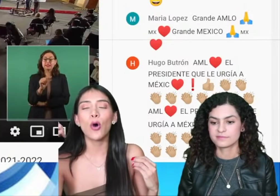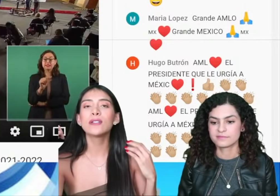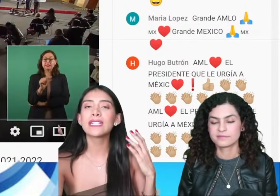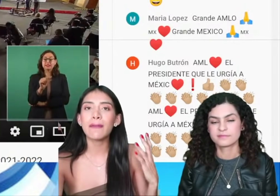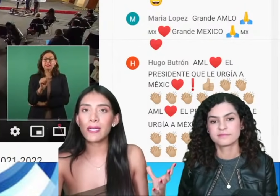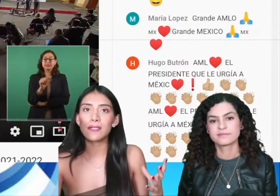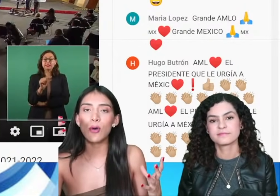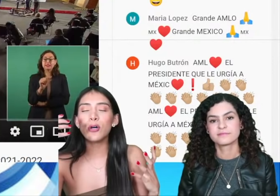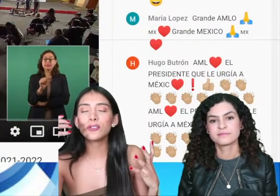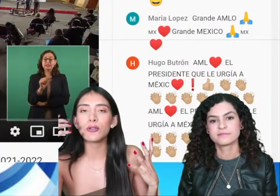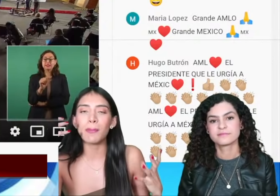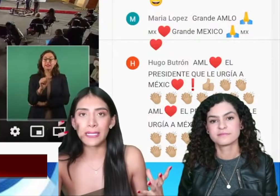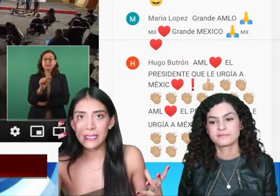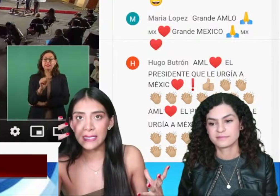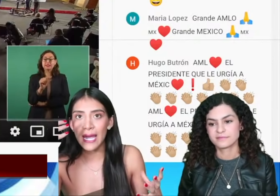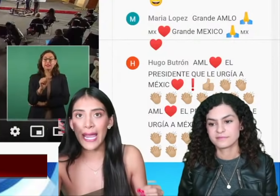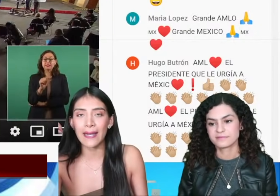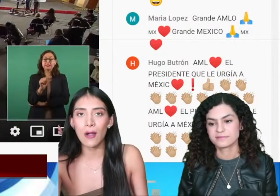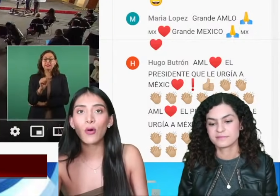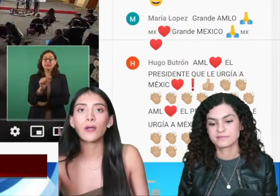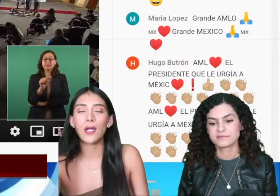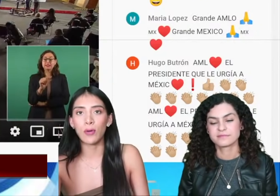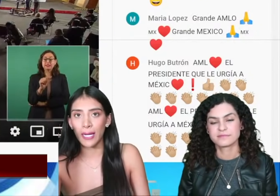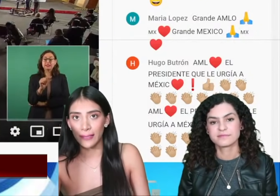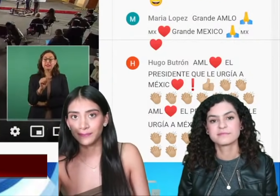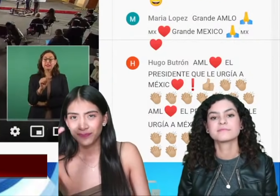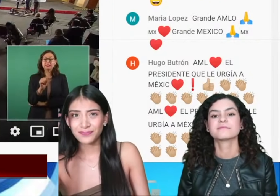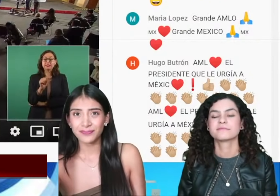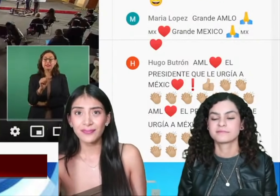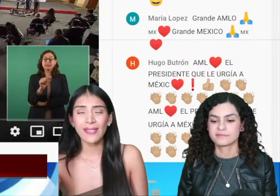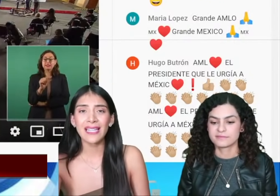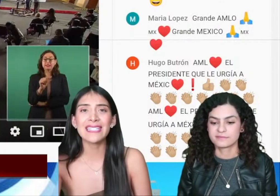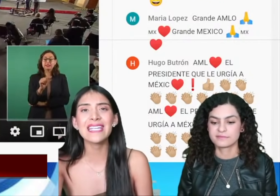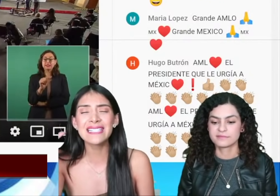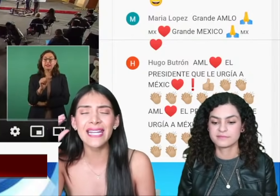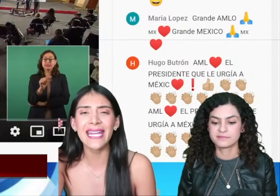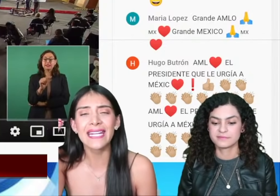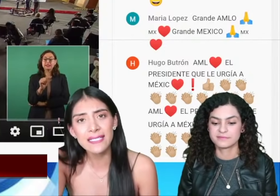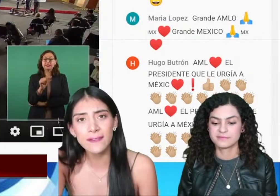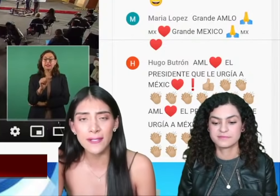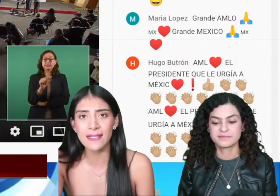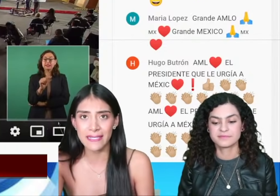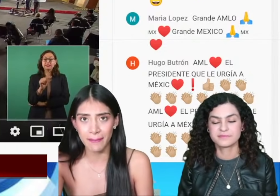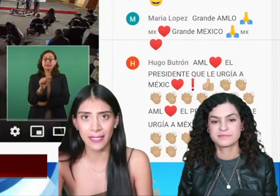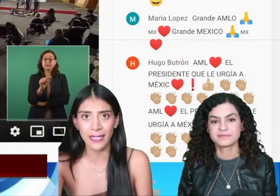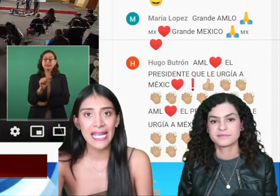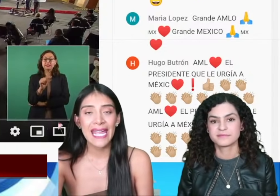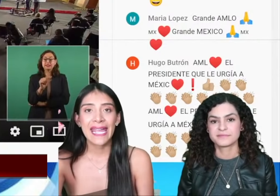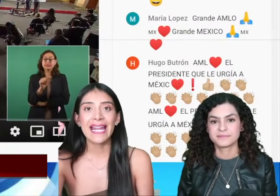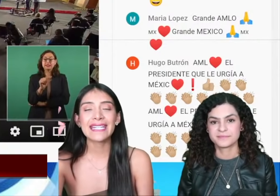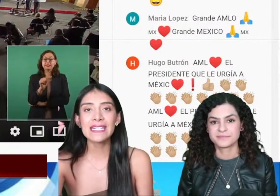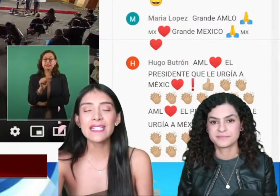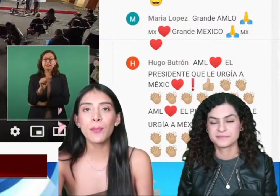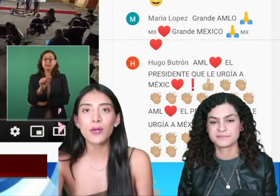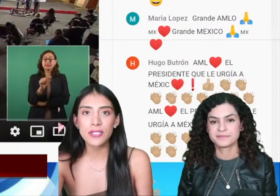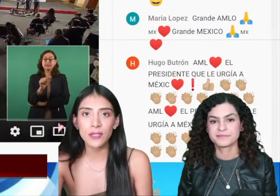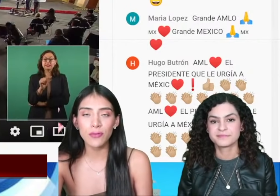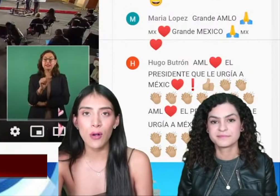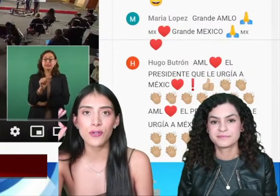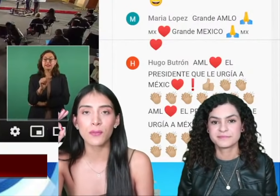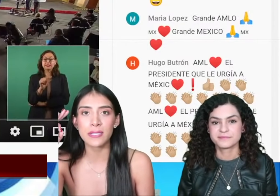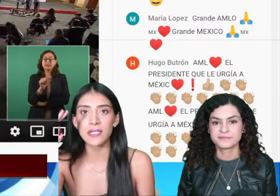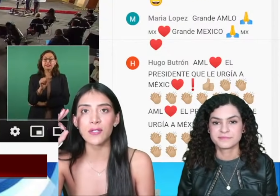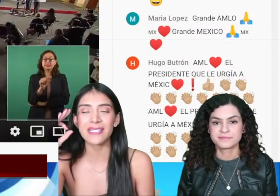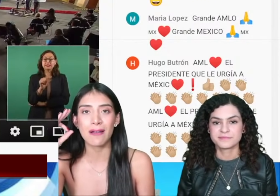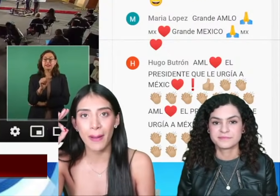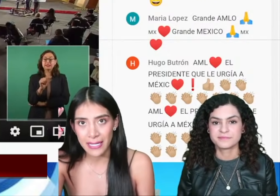Bueno, otra vez, otro panista en el ojo del huracán. Y es que en este fin de semana, el 15% a